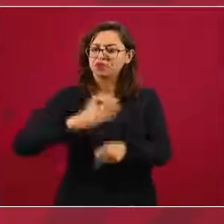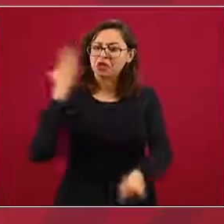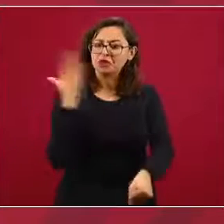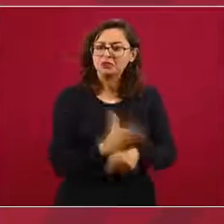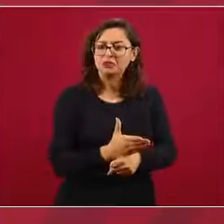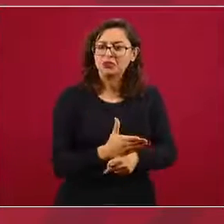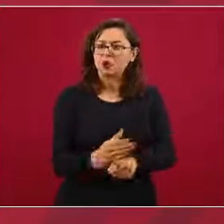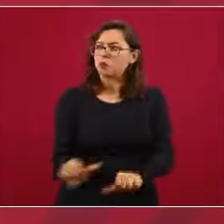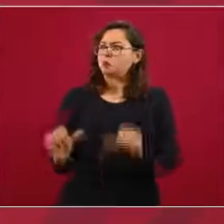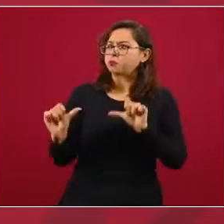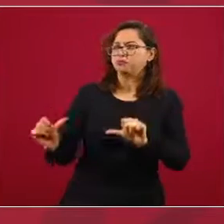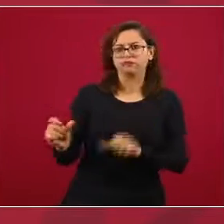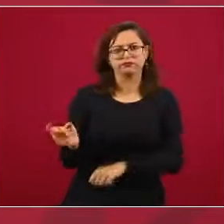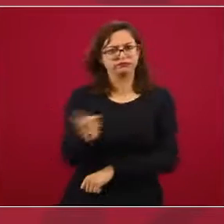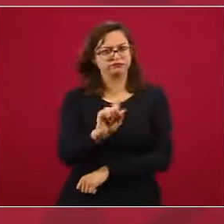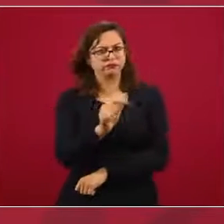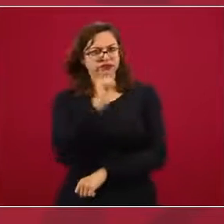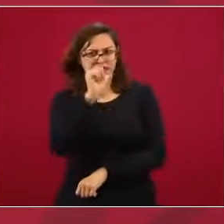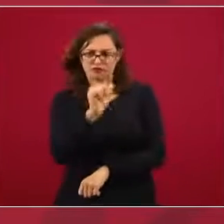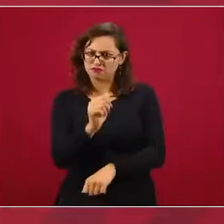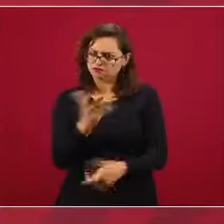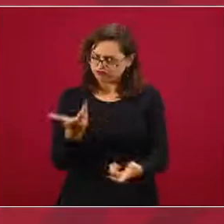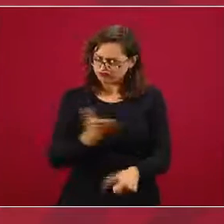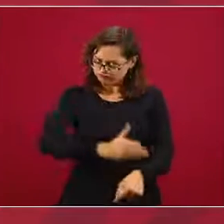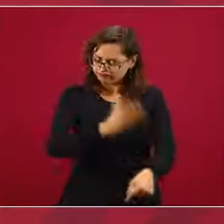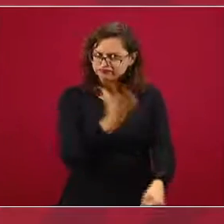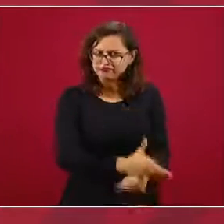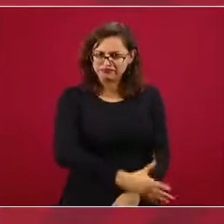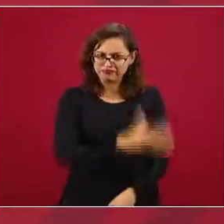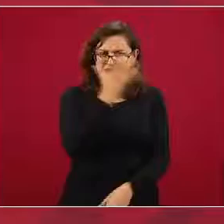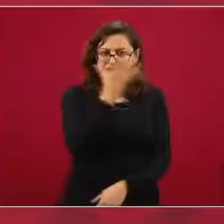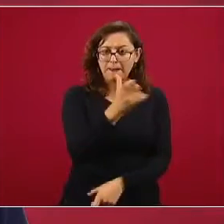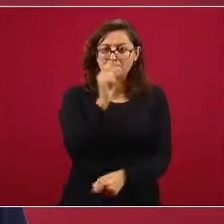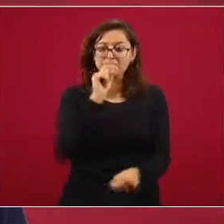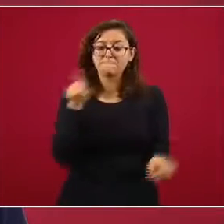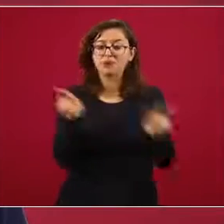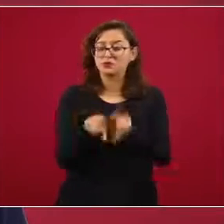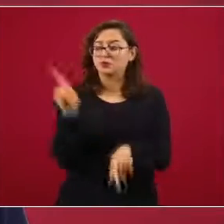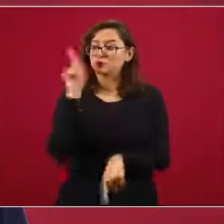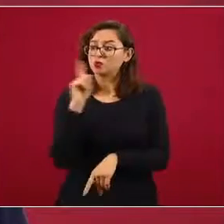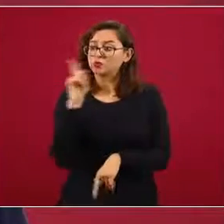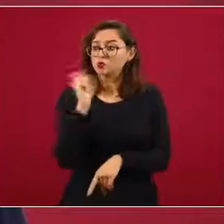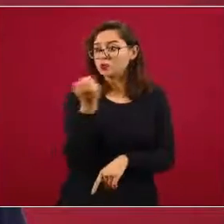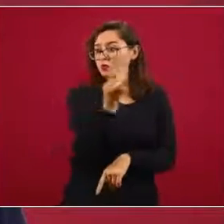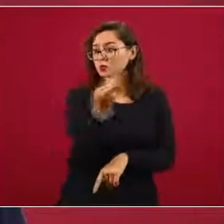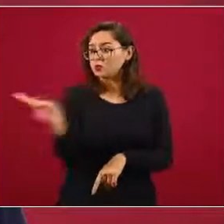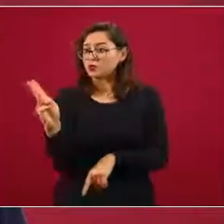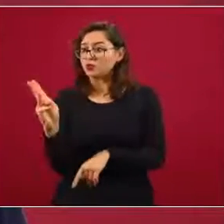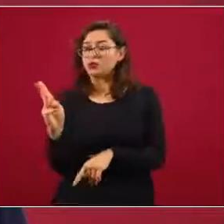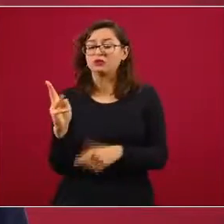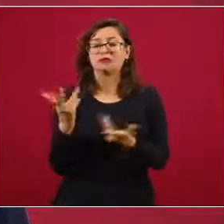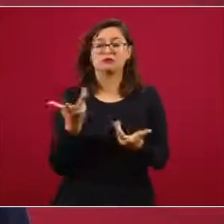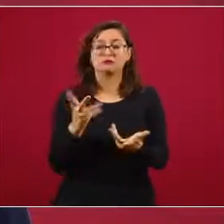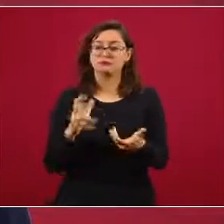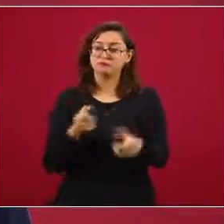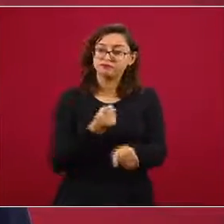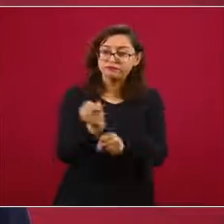se proteja a las mujeres de agresiones y de